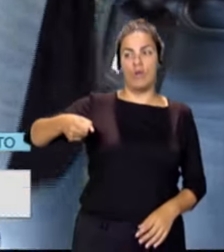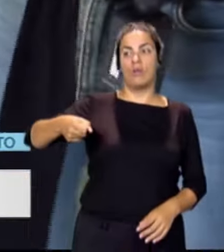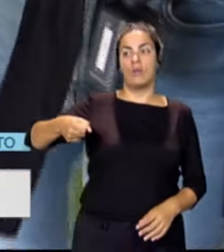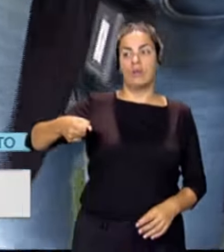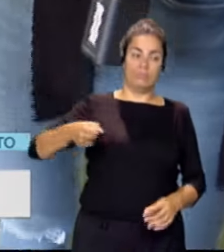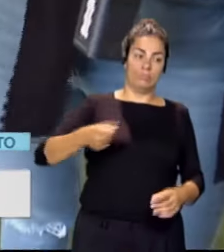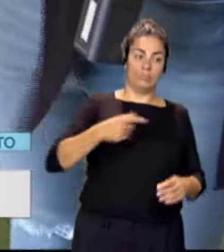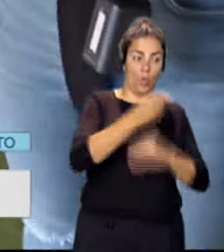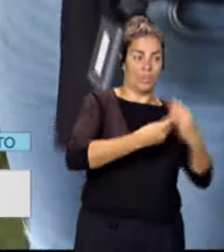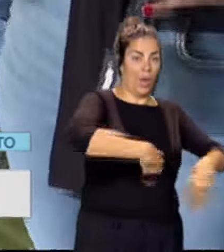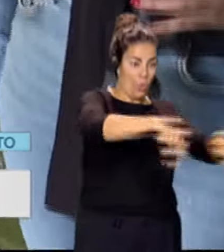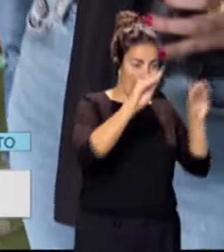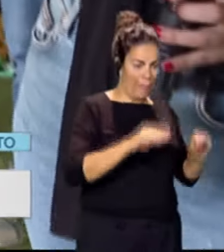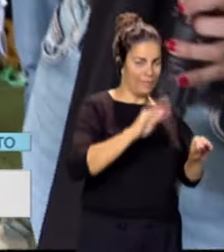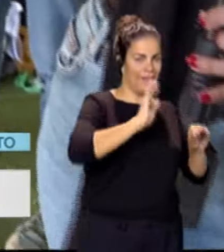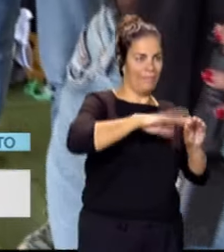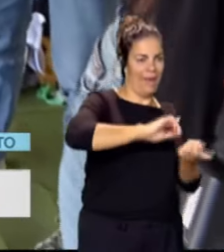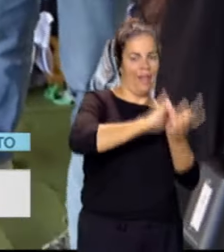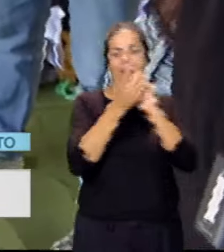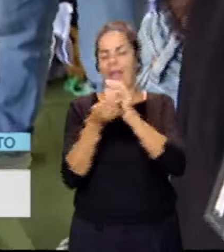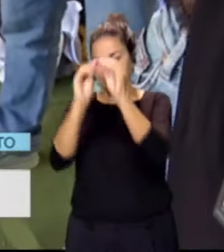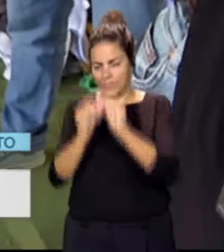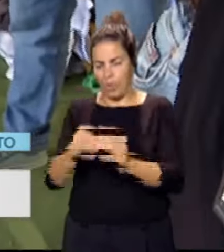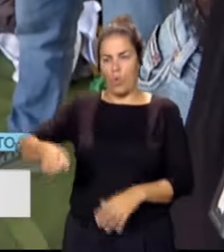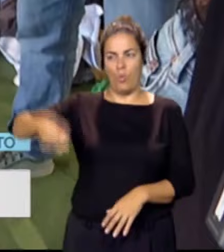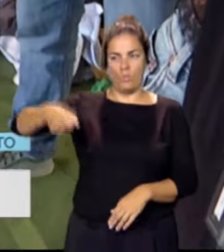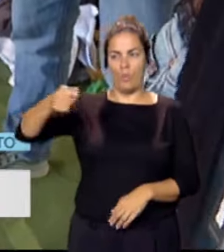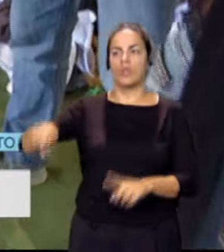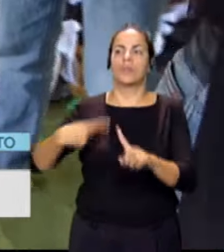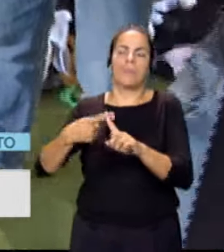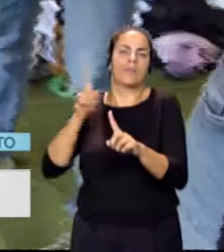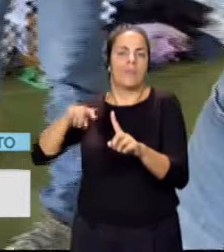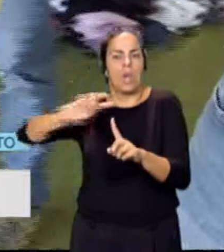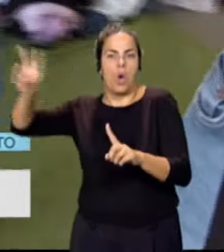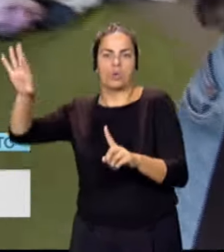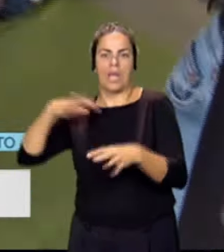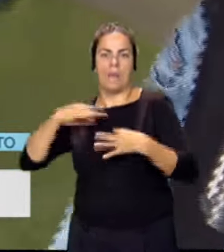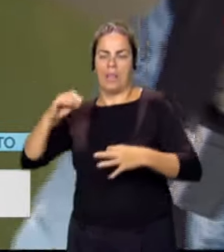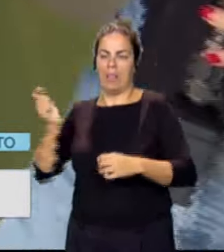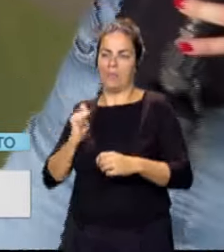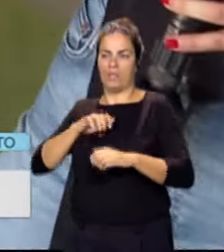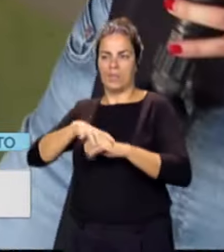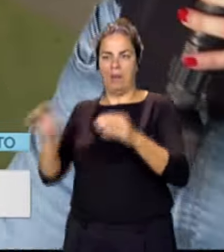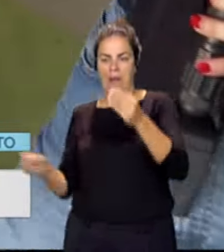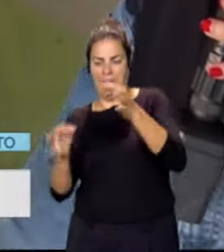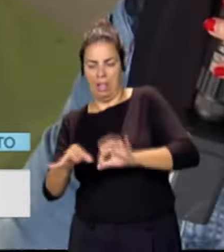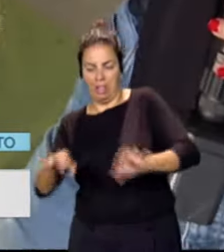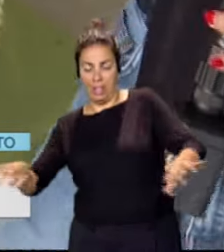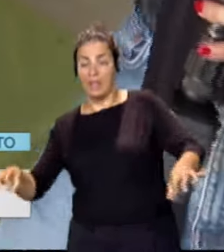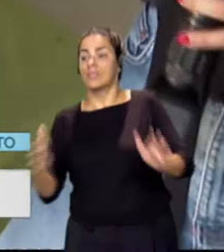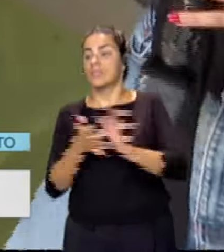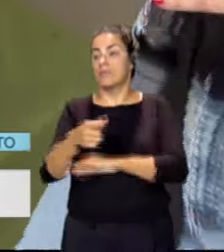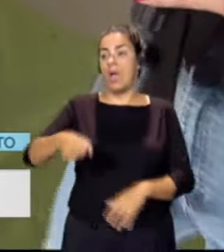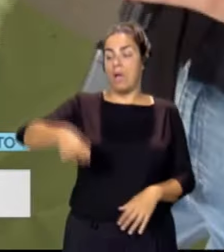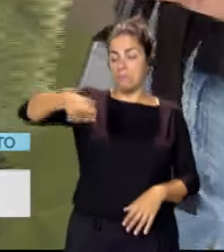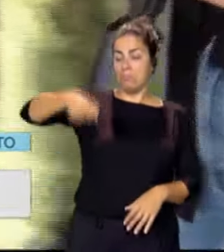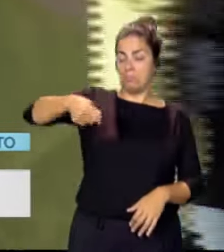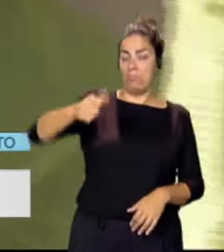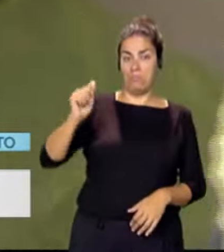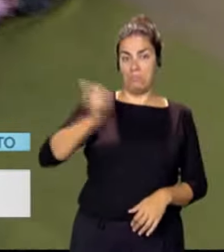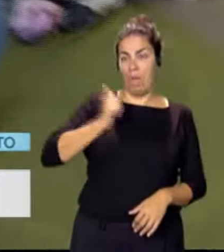manta y también pues comparte de otra prenda de ropa son pues bolsos a los que se les da una segunda vida y todo con el